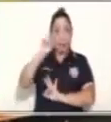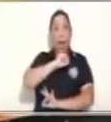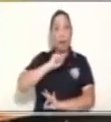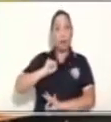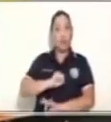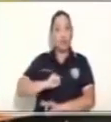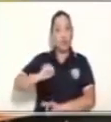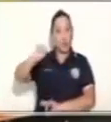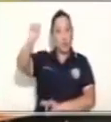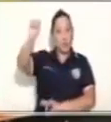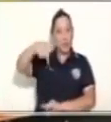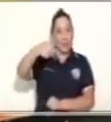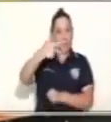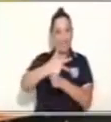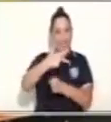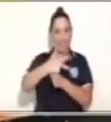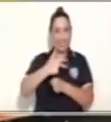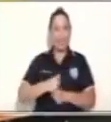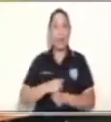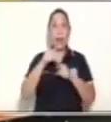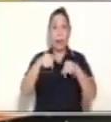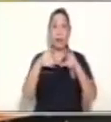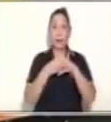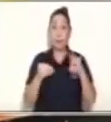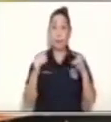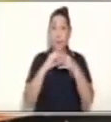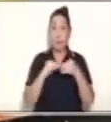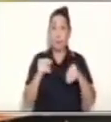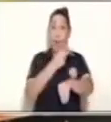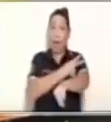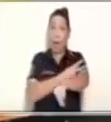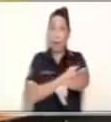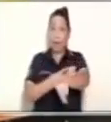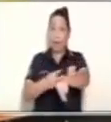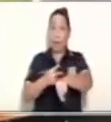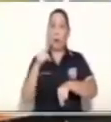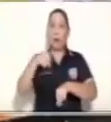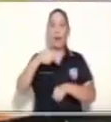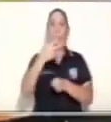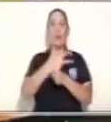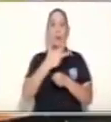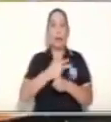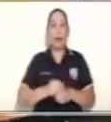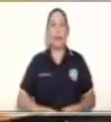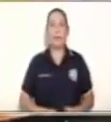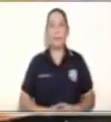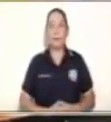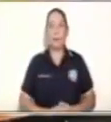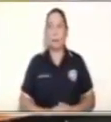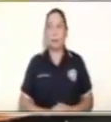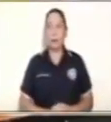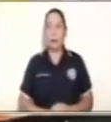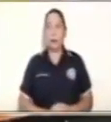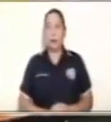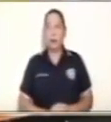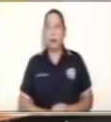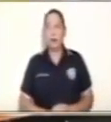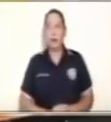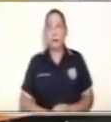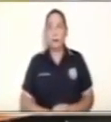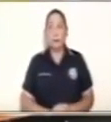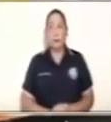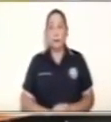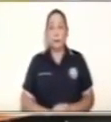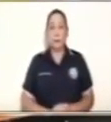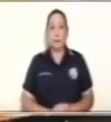rápido, para darle paso al siguiente material. Entonces,